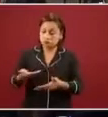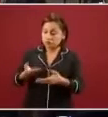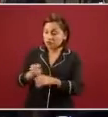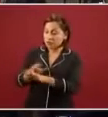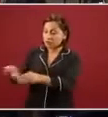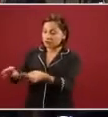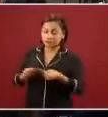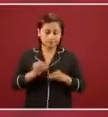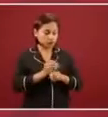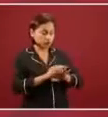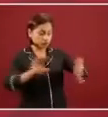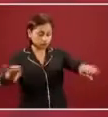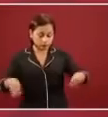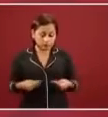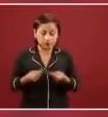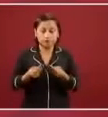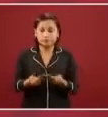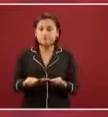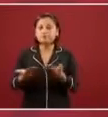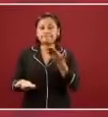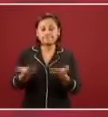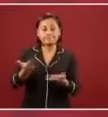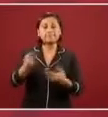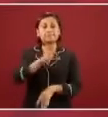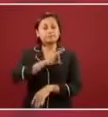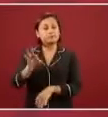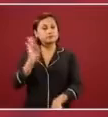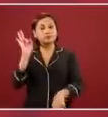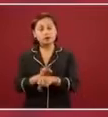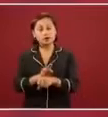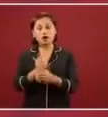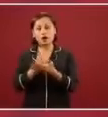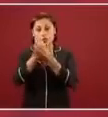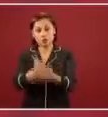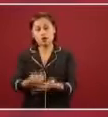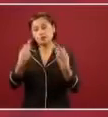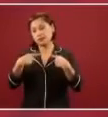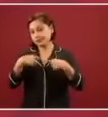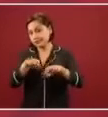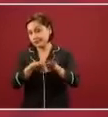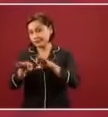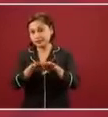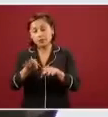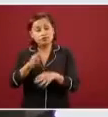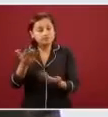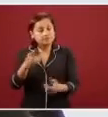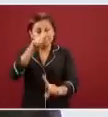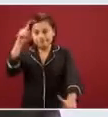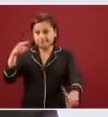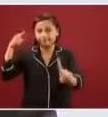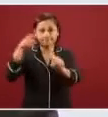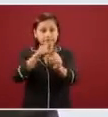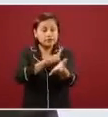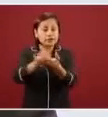nosotros y creemos que esto tiene que garantizar lo más importante, por lo que lo estamos haciendo, los derechos